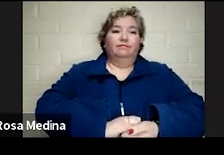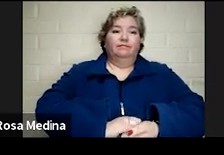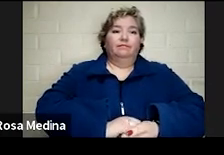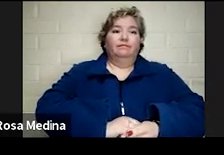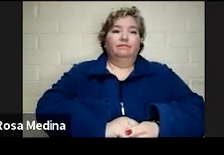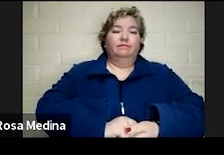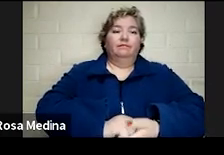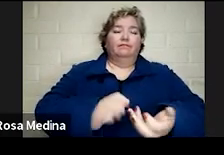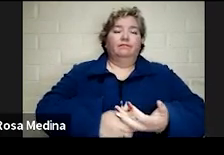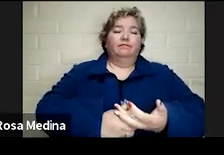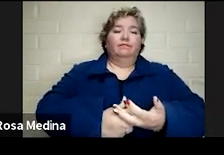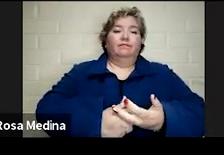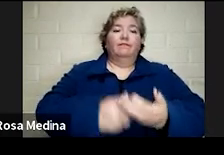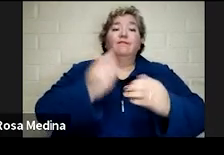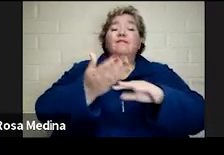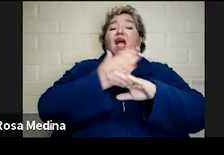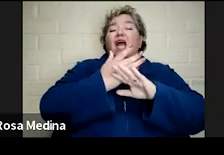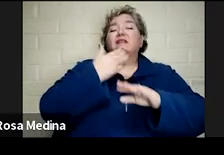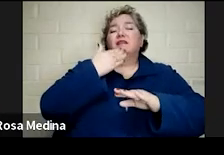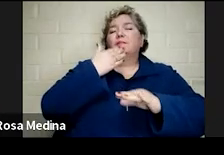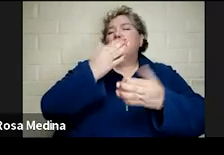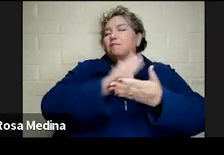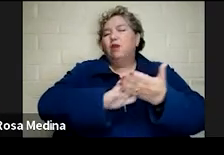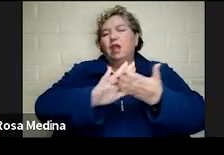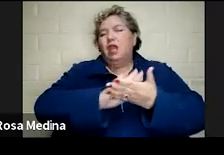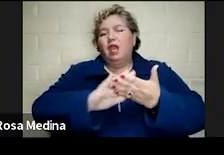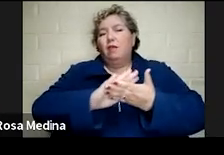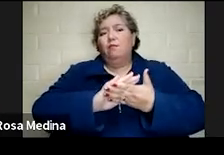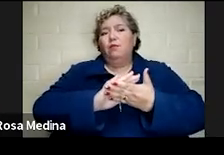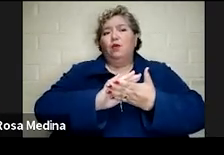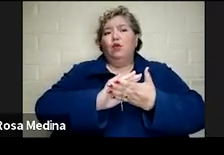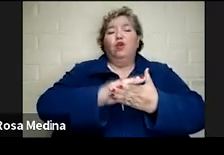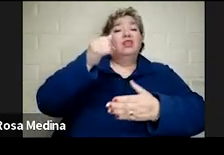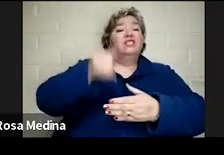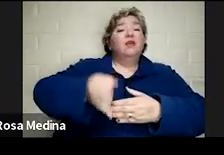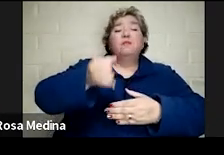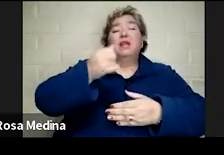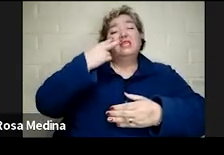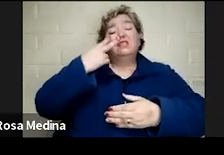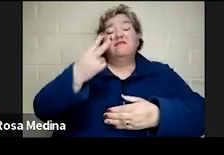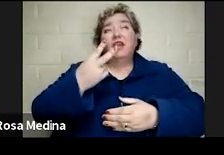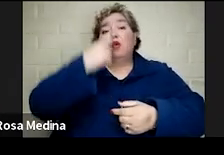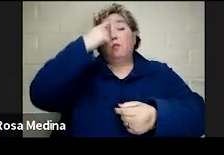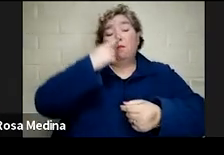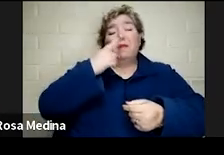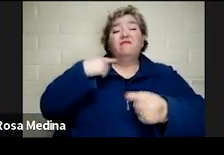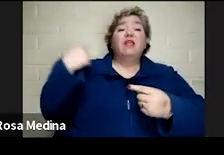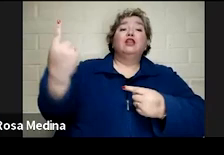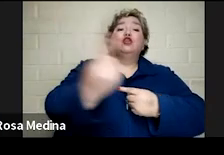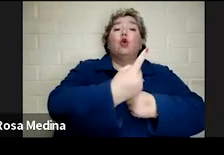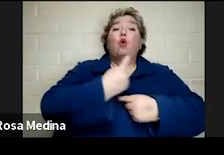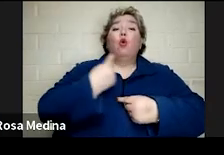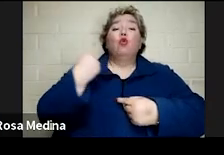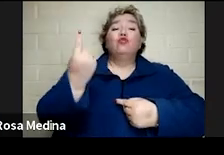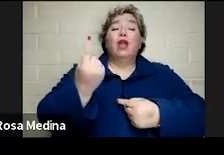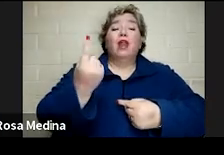Bueno, y antes quería decir como, por ejemplo, y siempre lo vemos como un perfil en total con el contexto y no solo